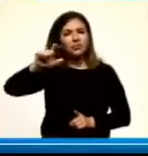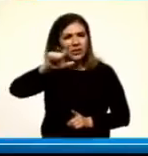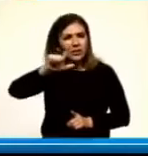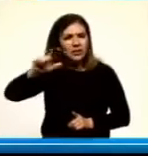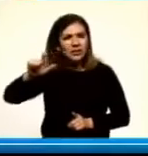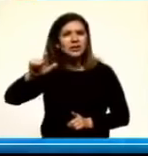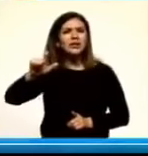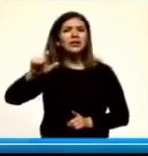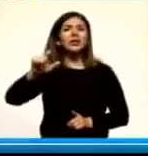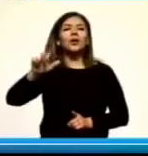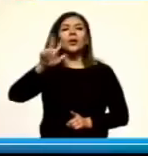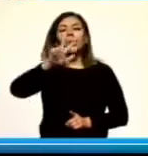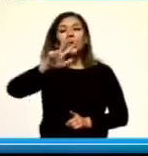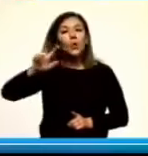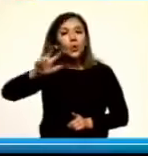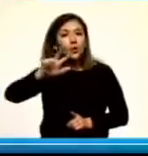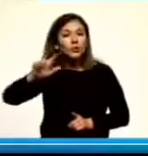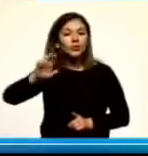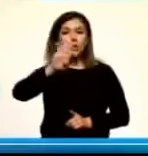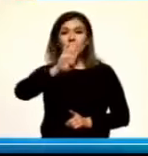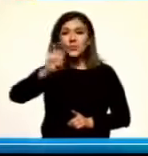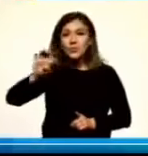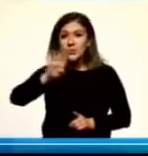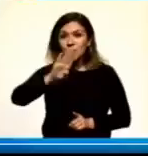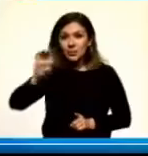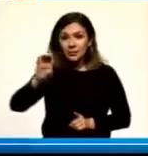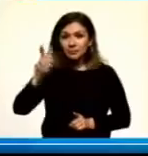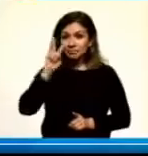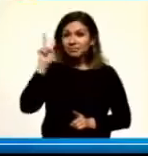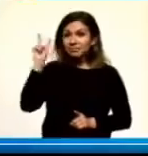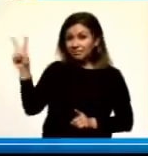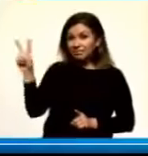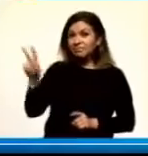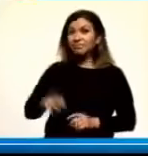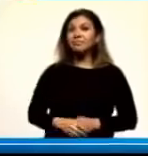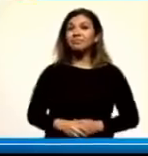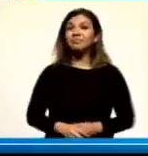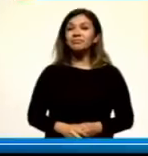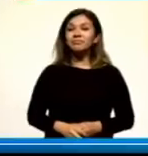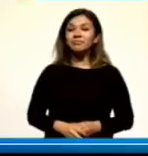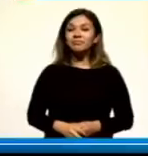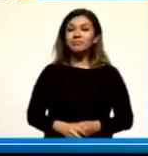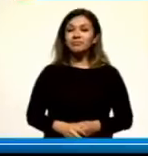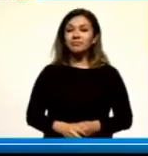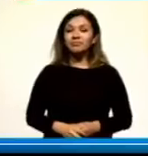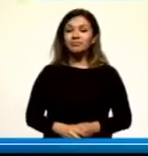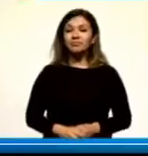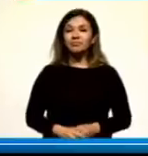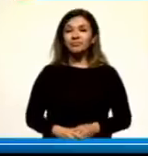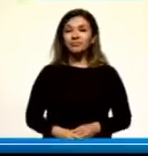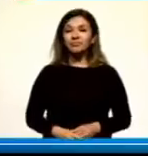600, 700, 800 y 900.